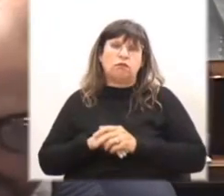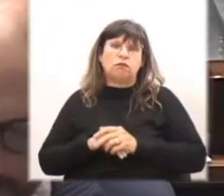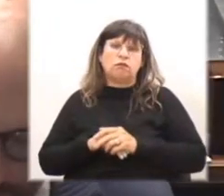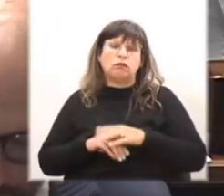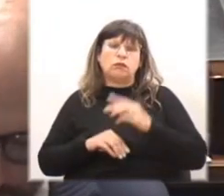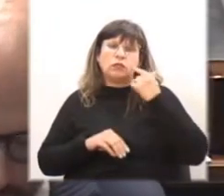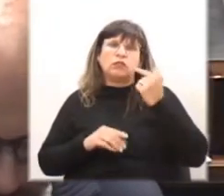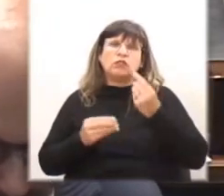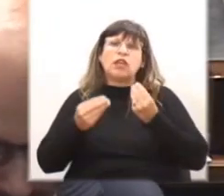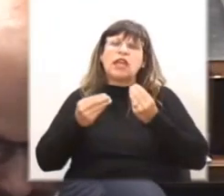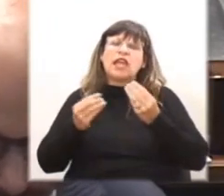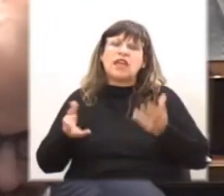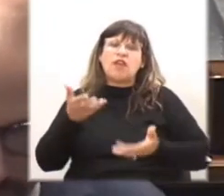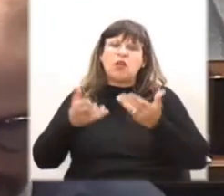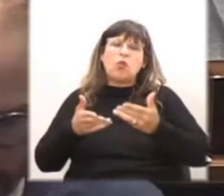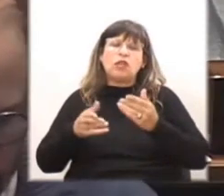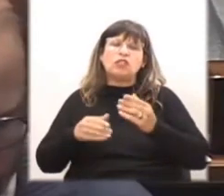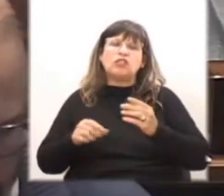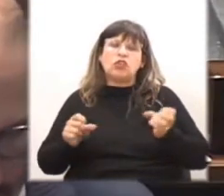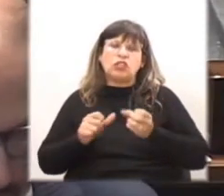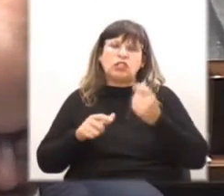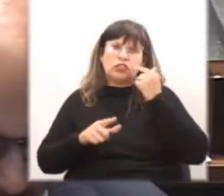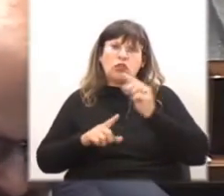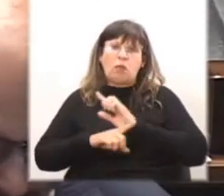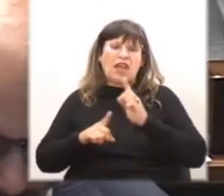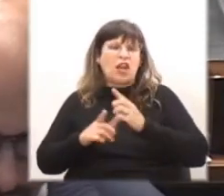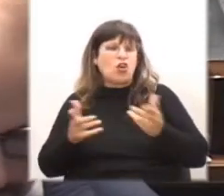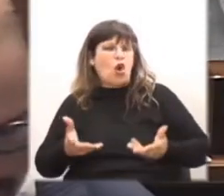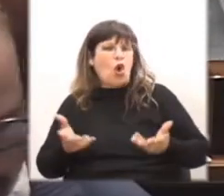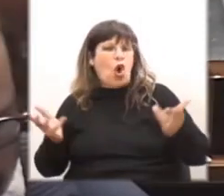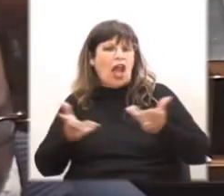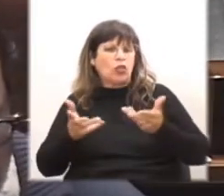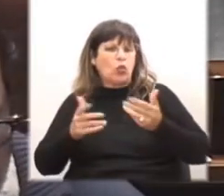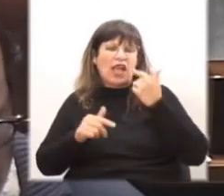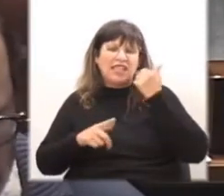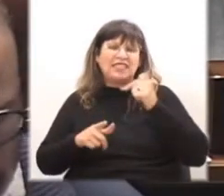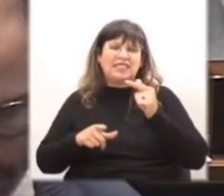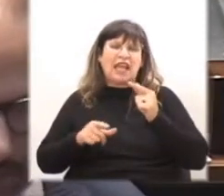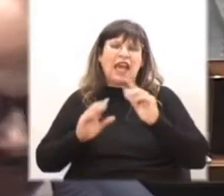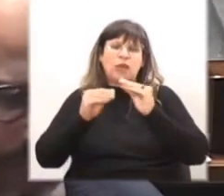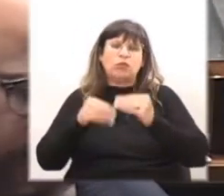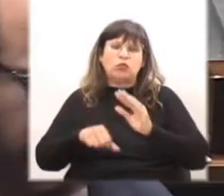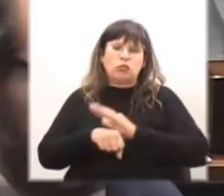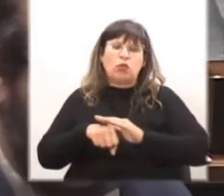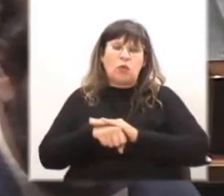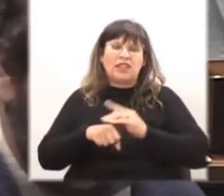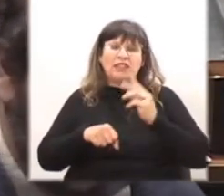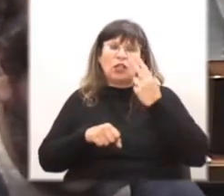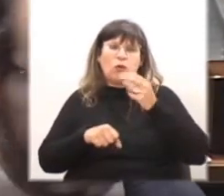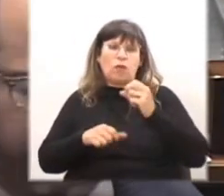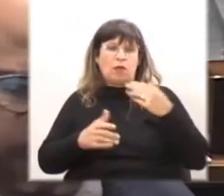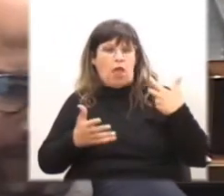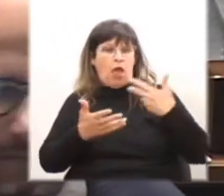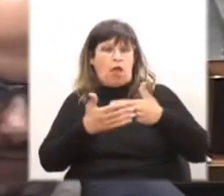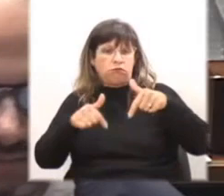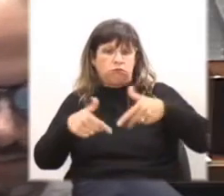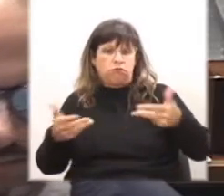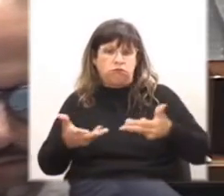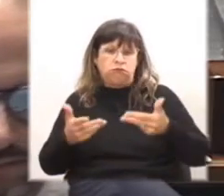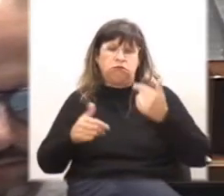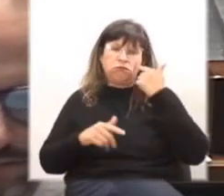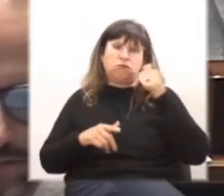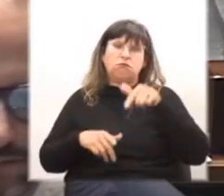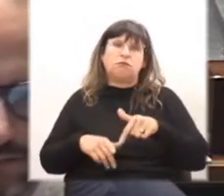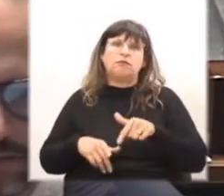evaluación realizó el MEF para no actualizar el presupuesto base del 2020 a la fecha? La